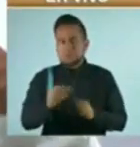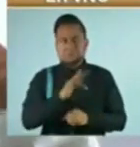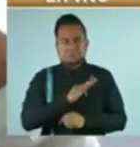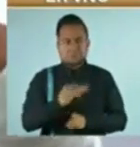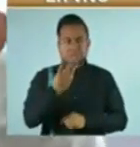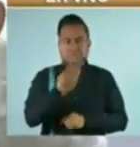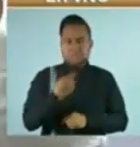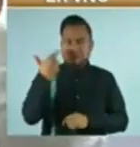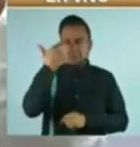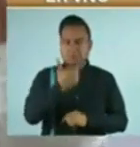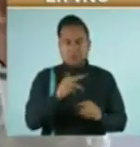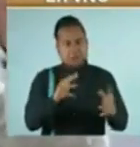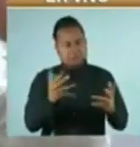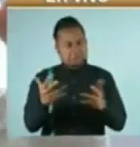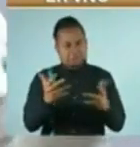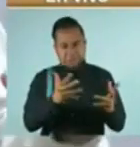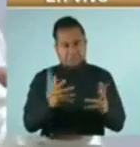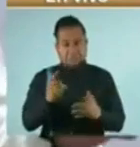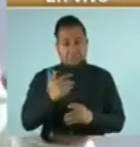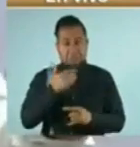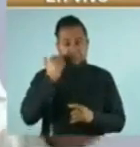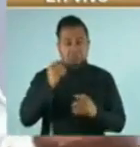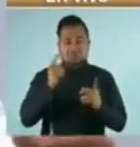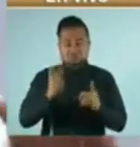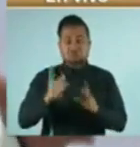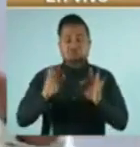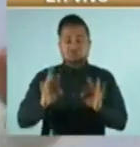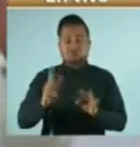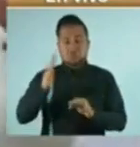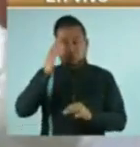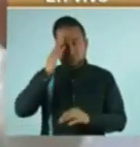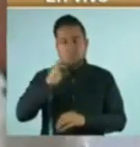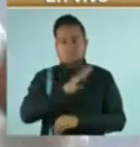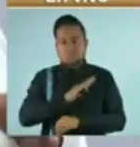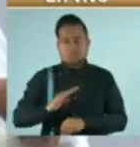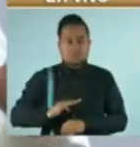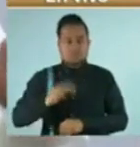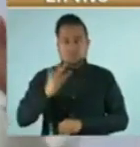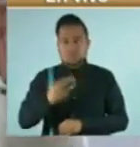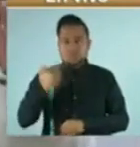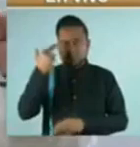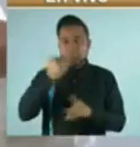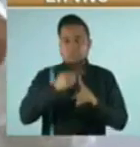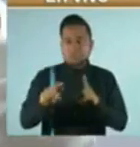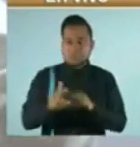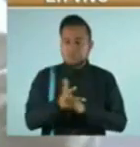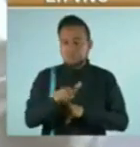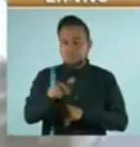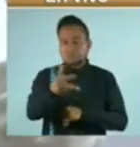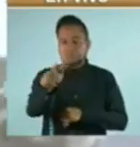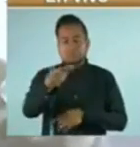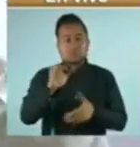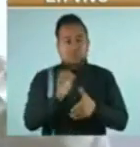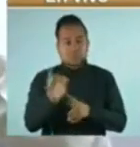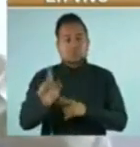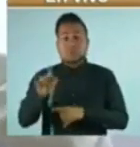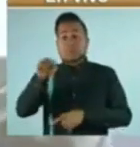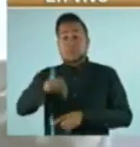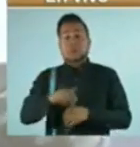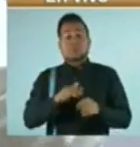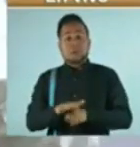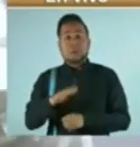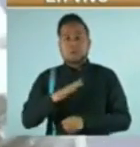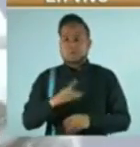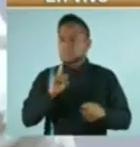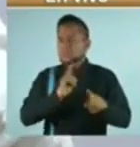menos 3 horas. Si quieres llegar a la cabecera municipal San Mateo Río, no, son 3 horas y media. Entonces, contamos con